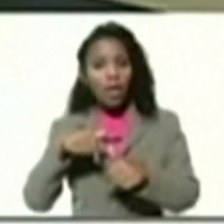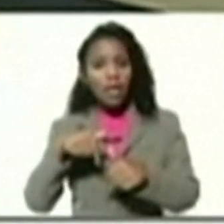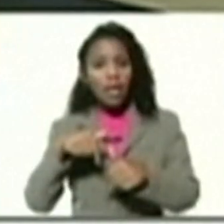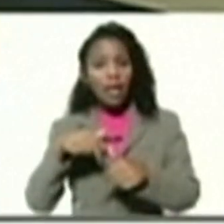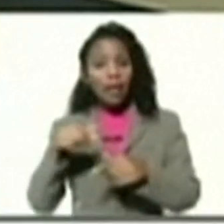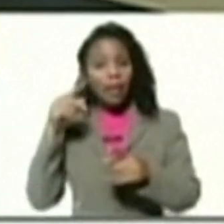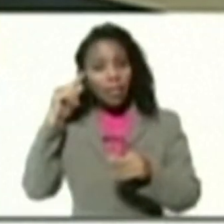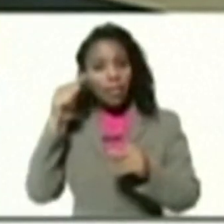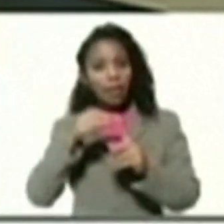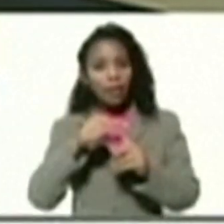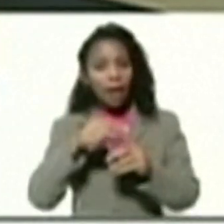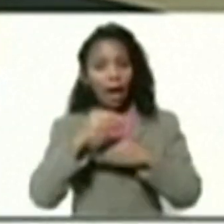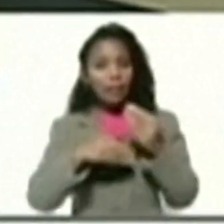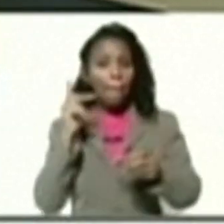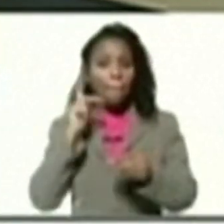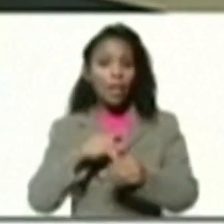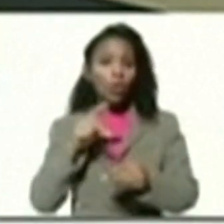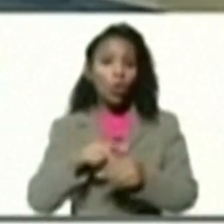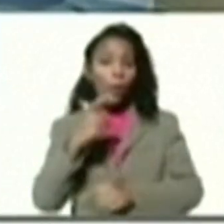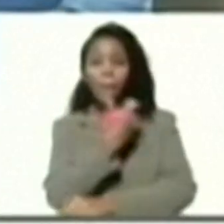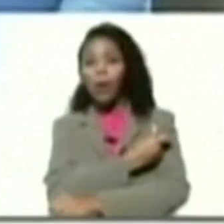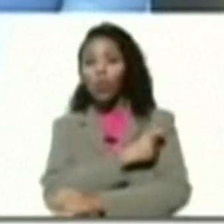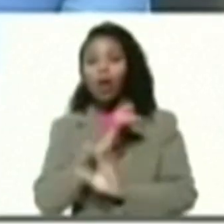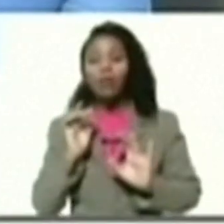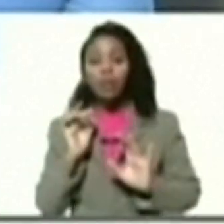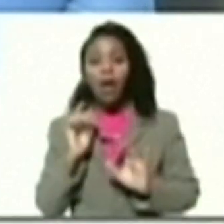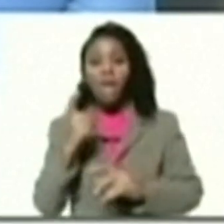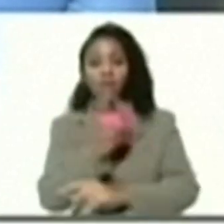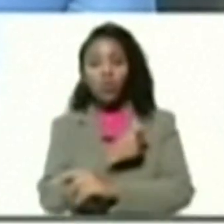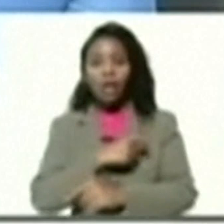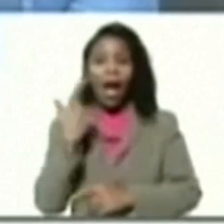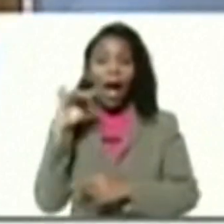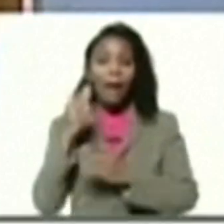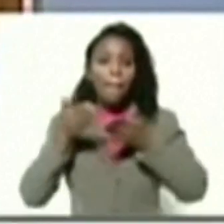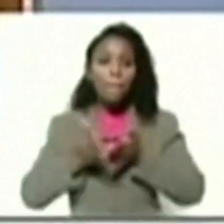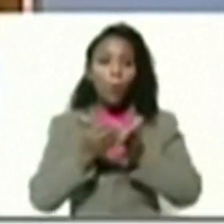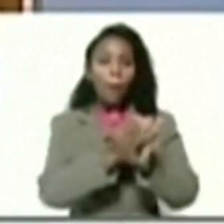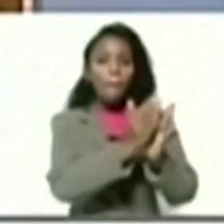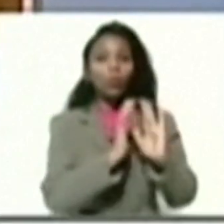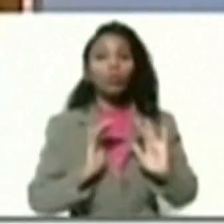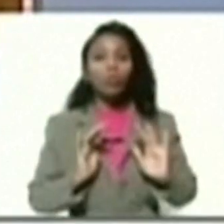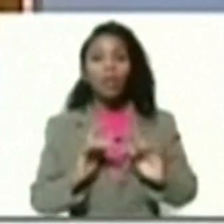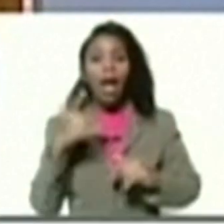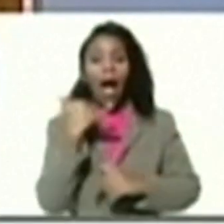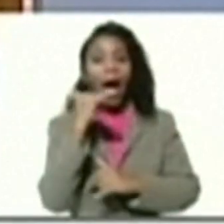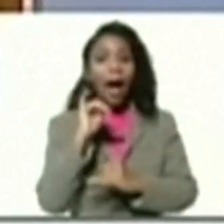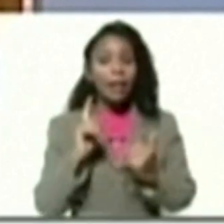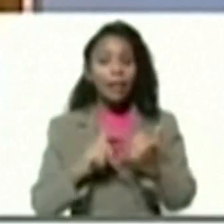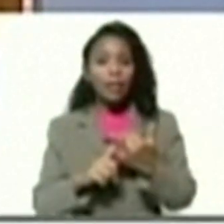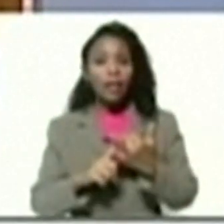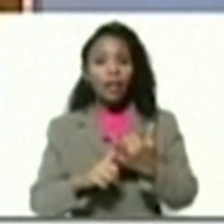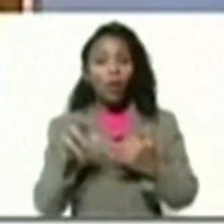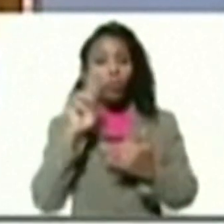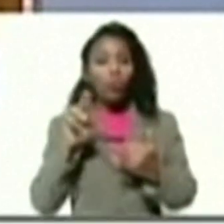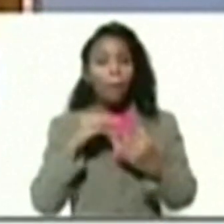dedicar petróleo por vacunas venezuela tiene los barcos petroleros tiene los clientes